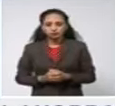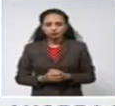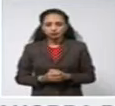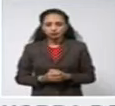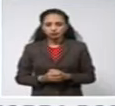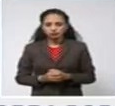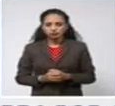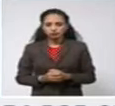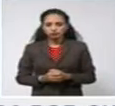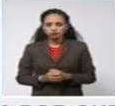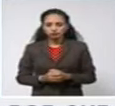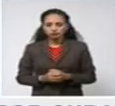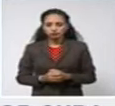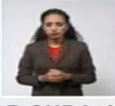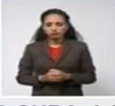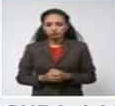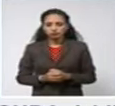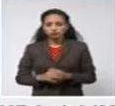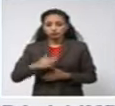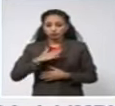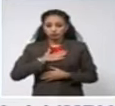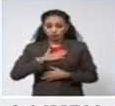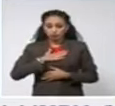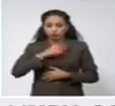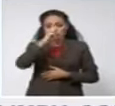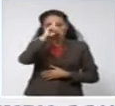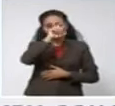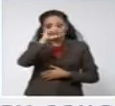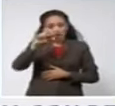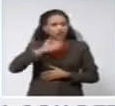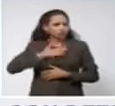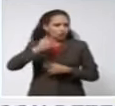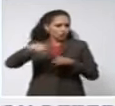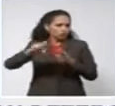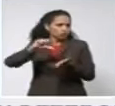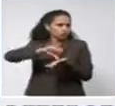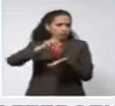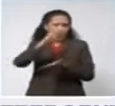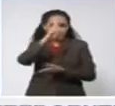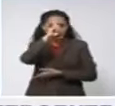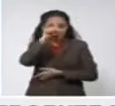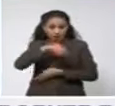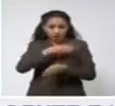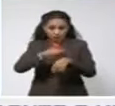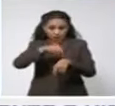nuestro hospital de unidad de salud y otros centros se encuentran ingresados